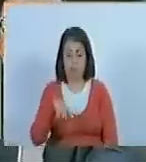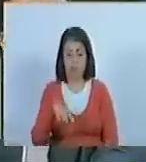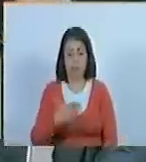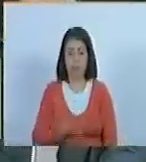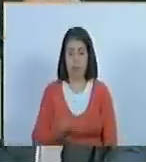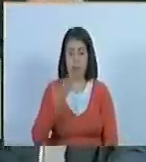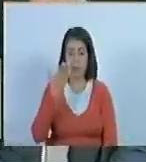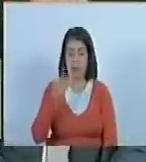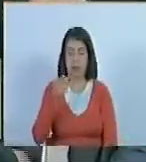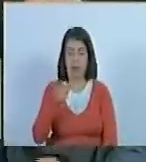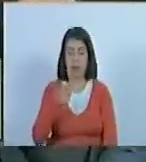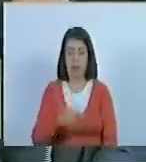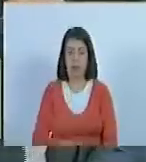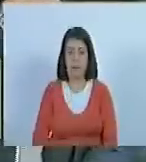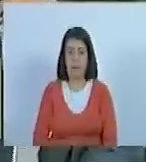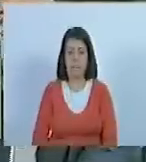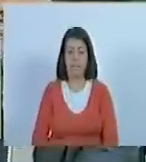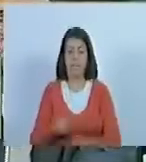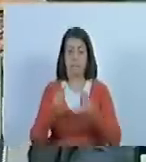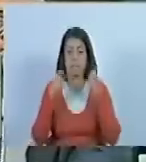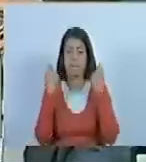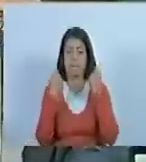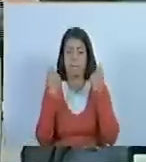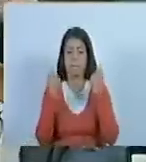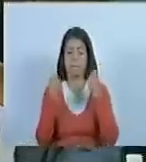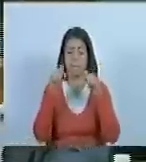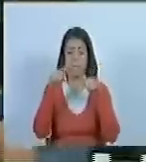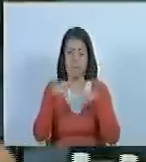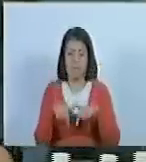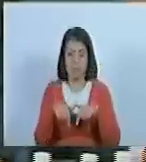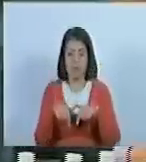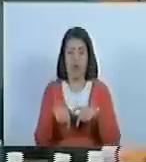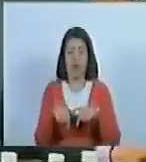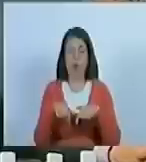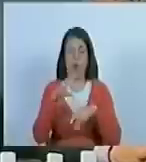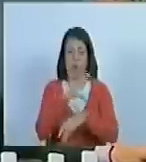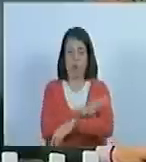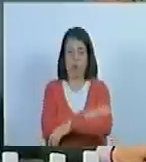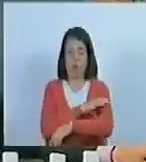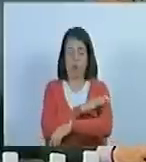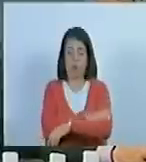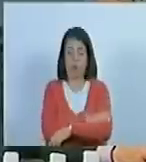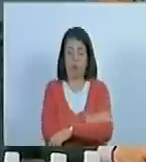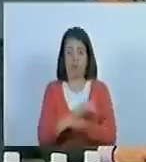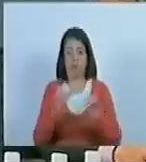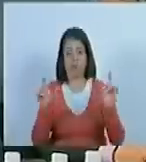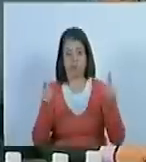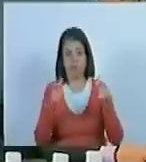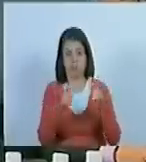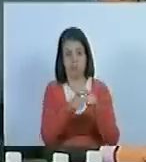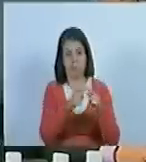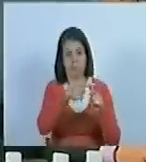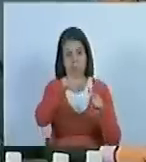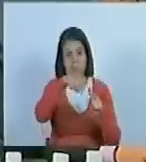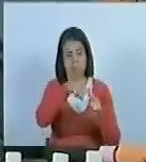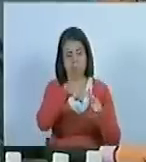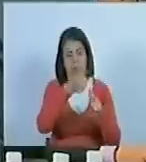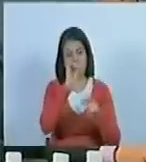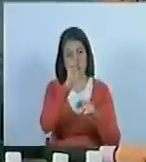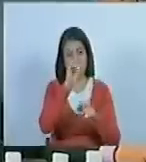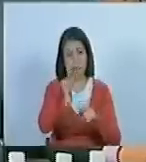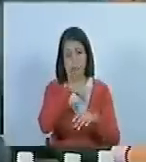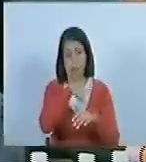papel para los medios impresos. Hoy esta oposición es minoría en la